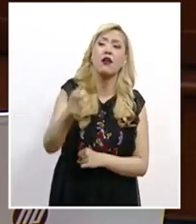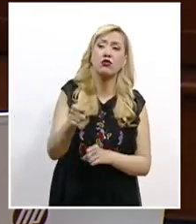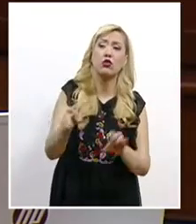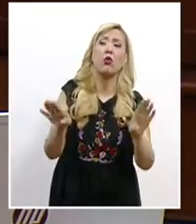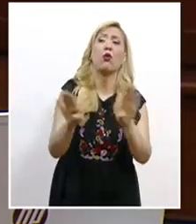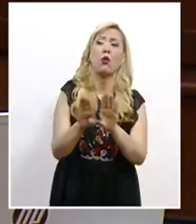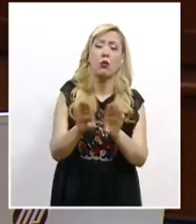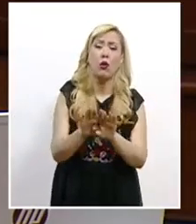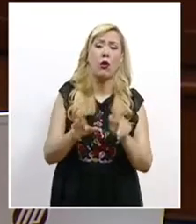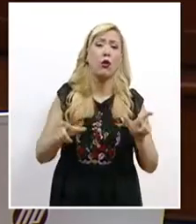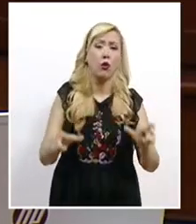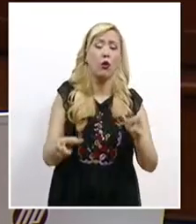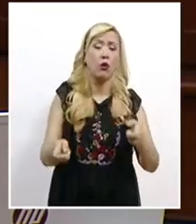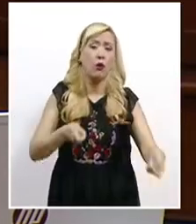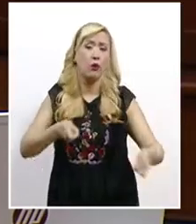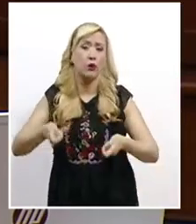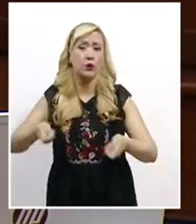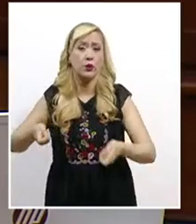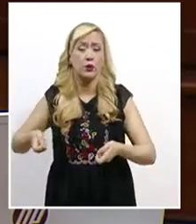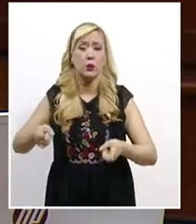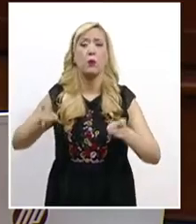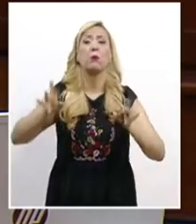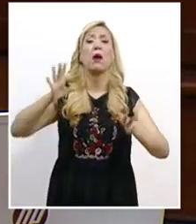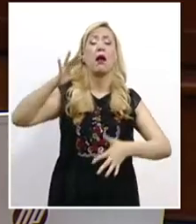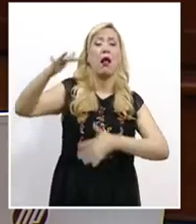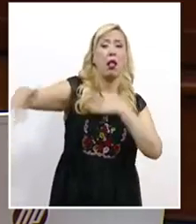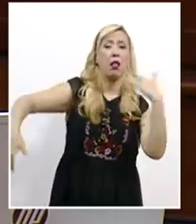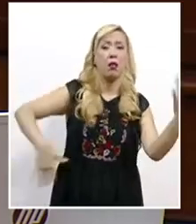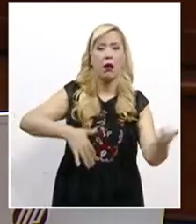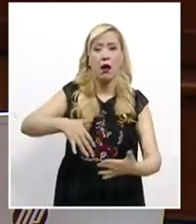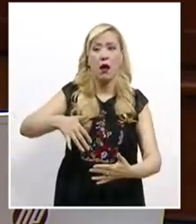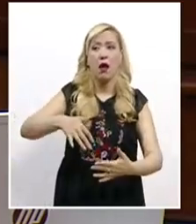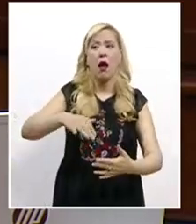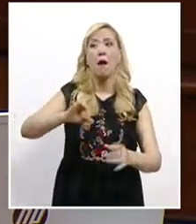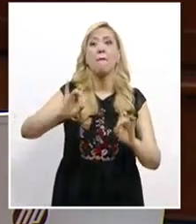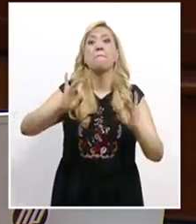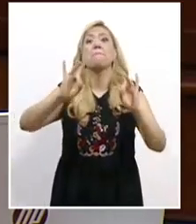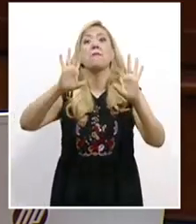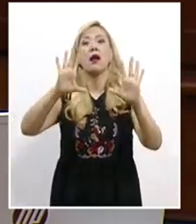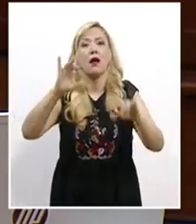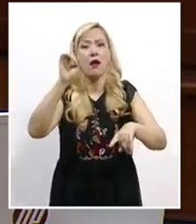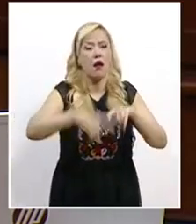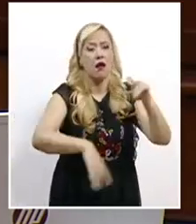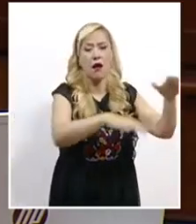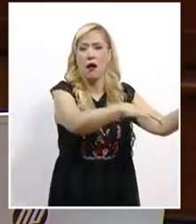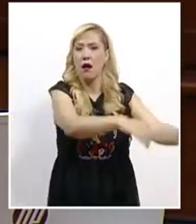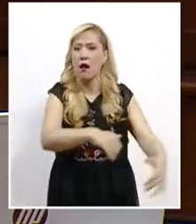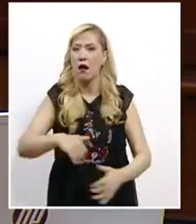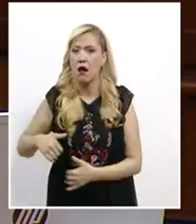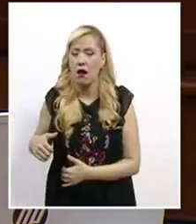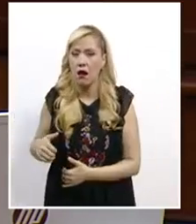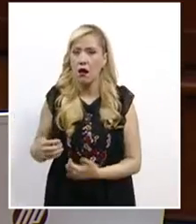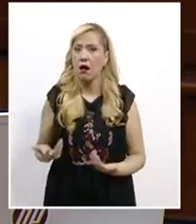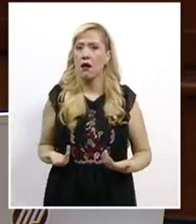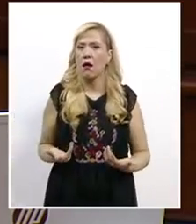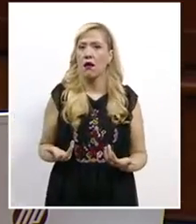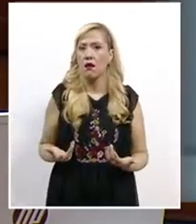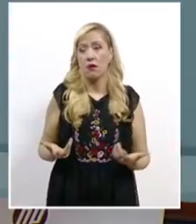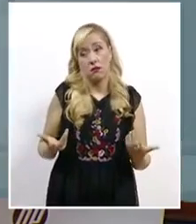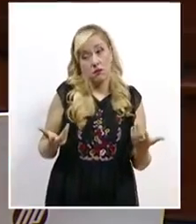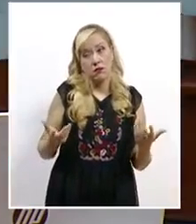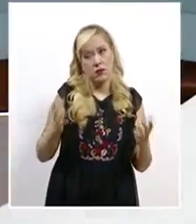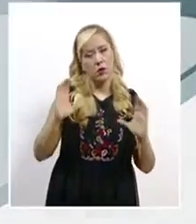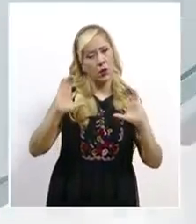hipótesis normativa para sustentar un acto expropiatorio, lo cual transgrede el principio de seguridad pública.